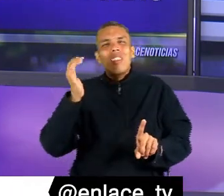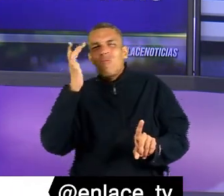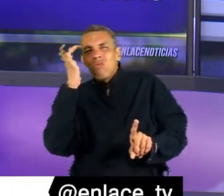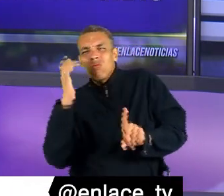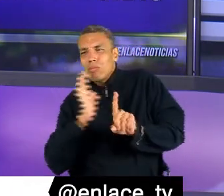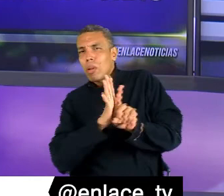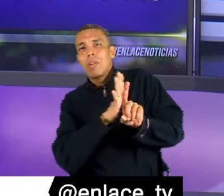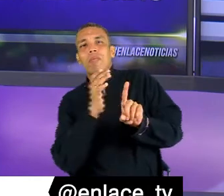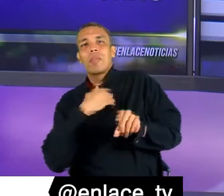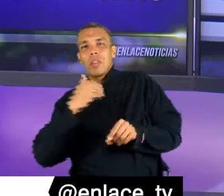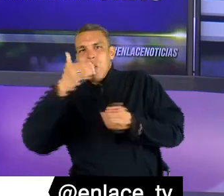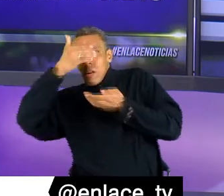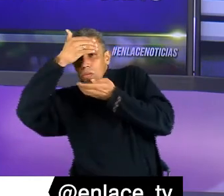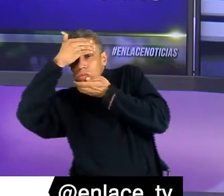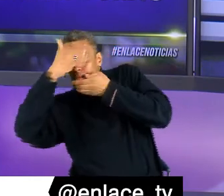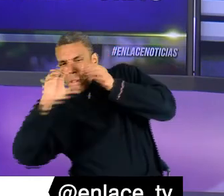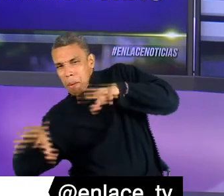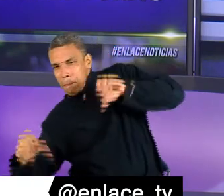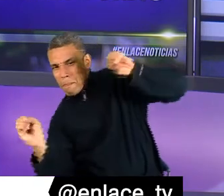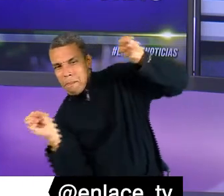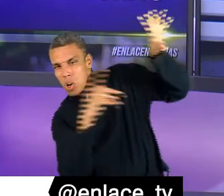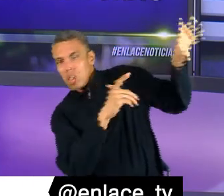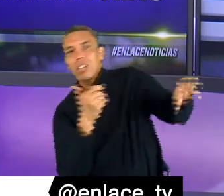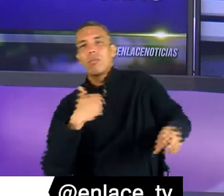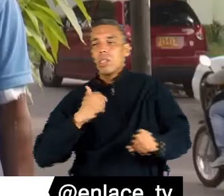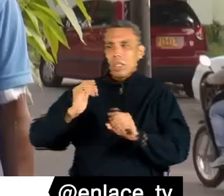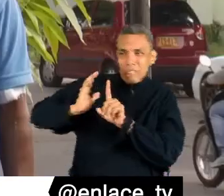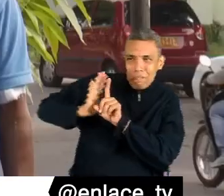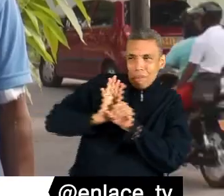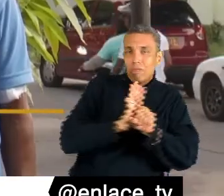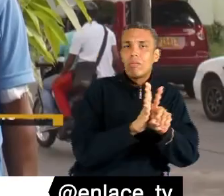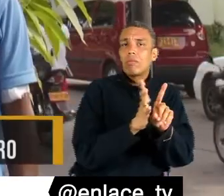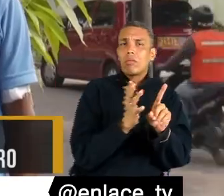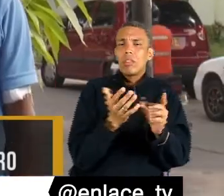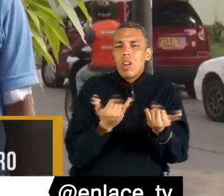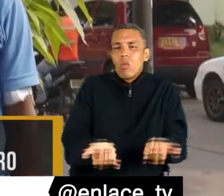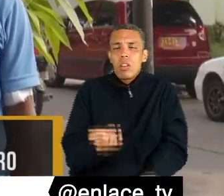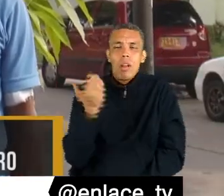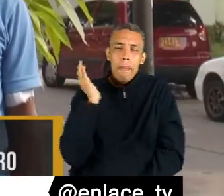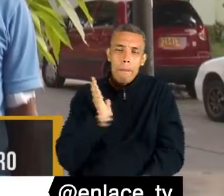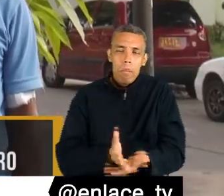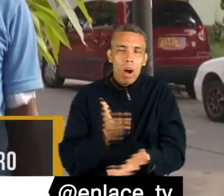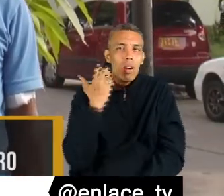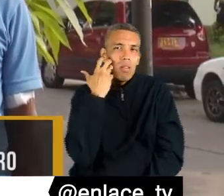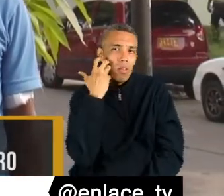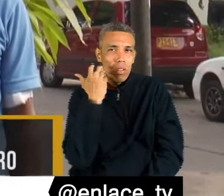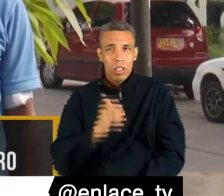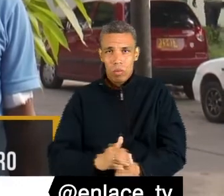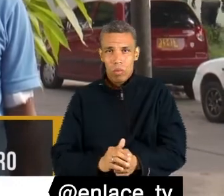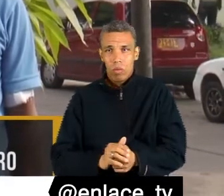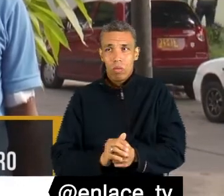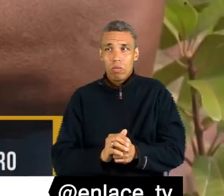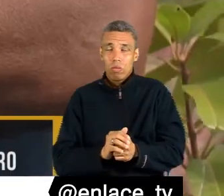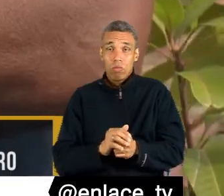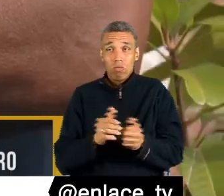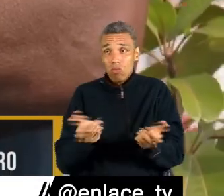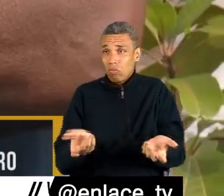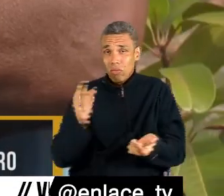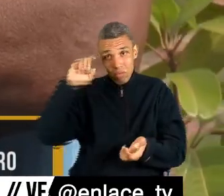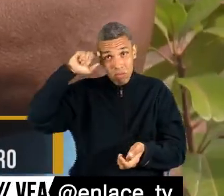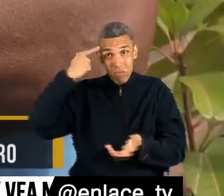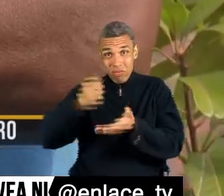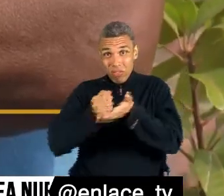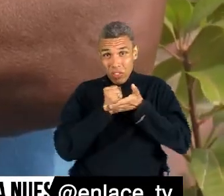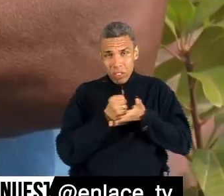El afectado padece además una grave enfermedad. La fortuna no es la aliada de Pedro, el desplazado de la vereda San Luis del